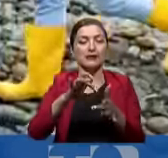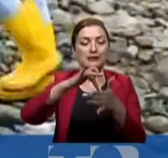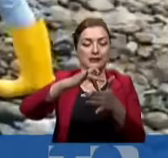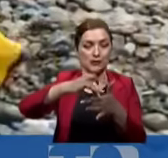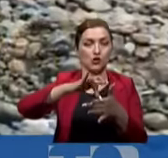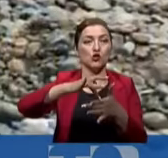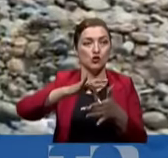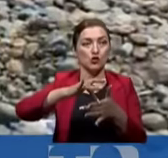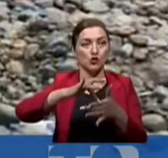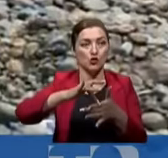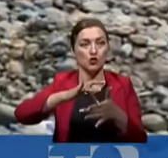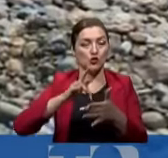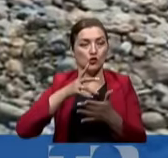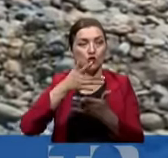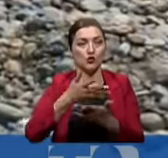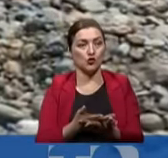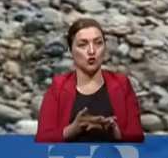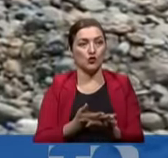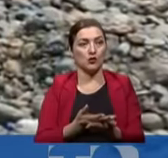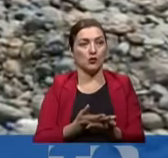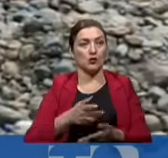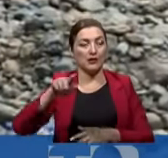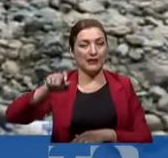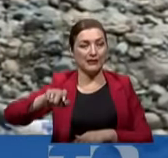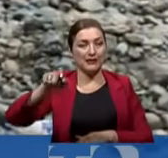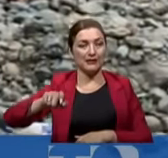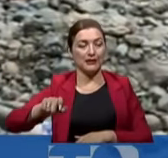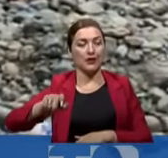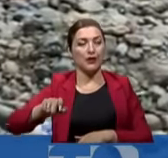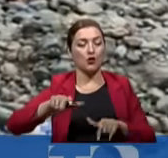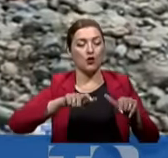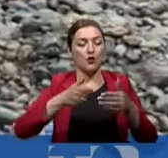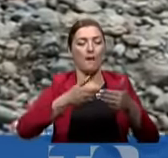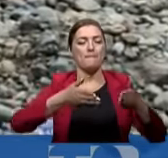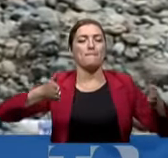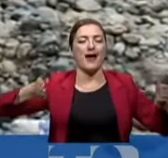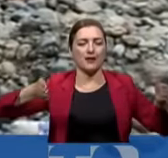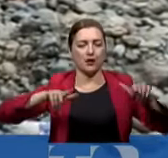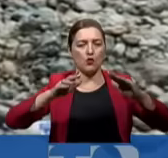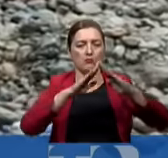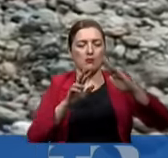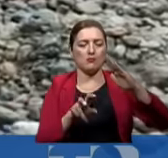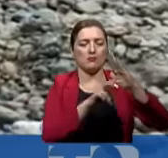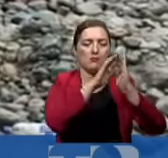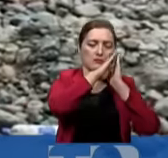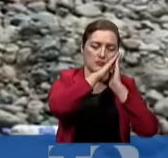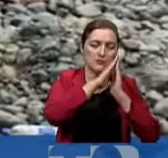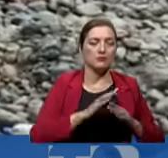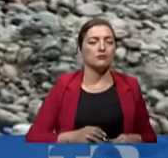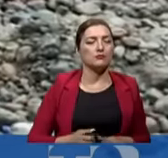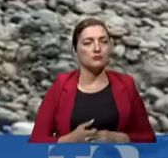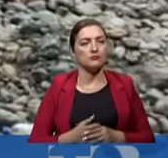de Riesgos, llegue con lo necesario para habilitar estos lugares que se han ubicado